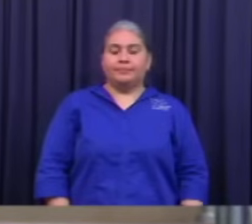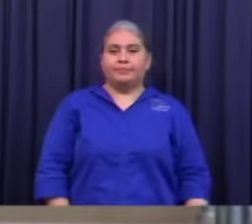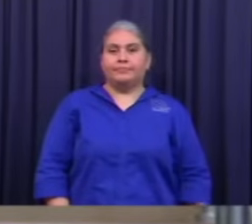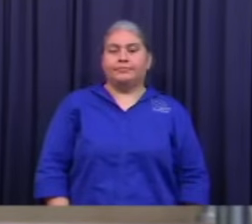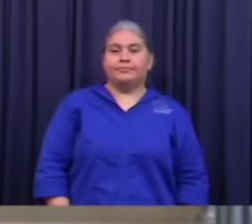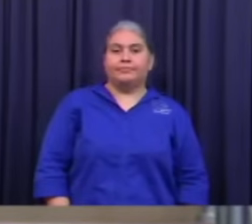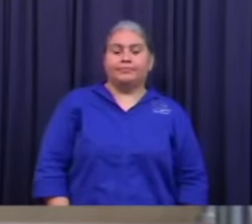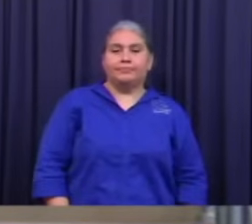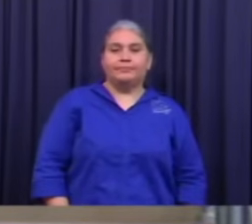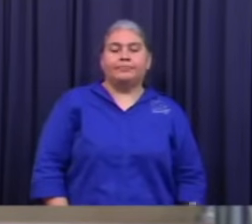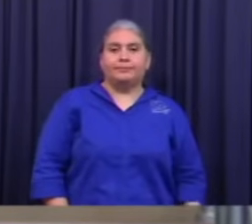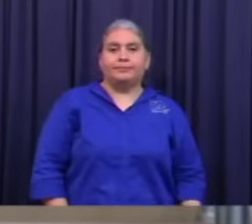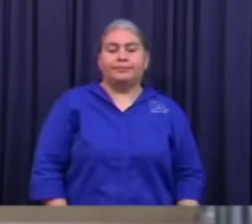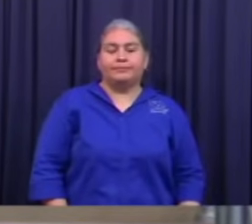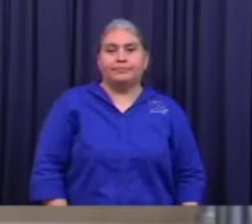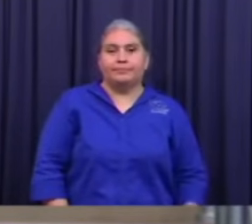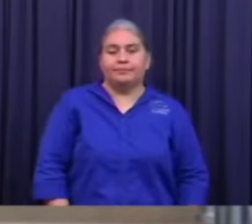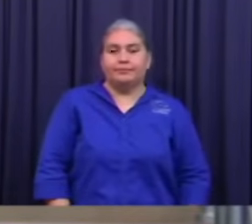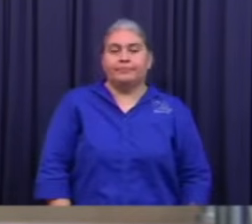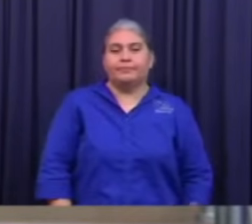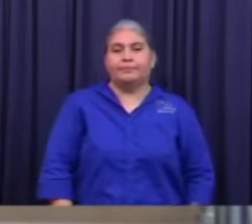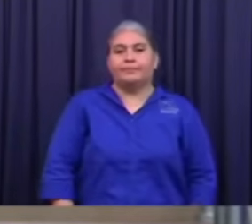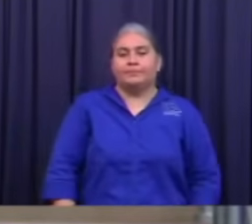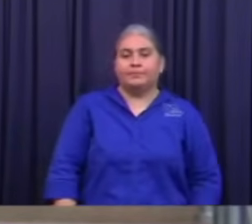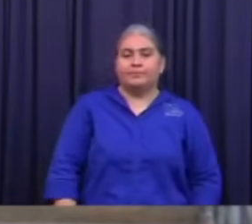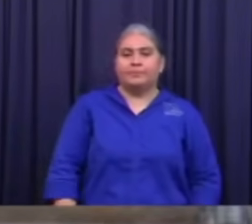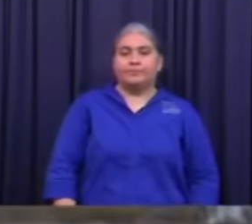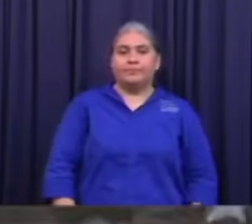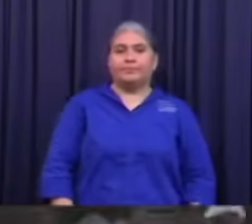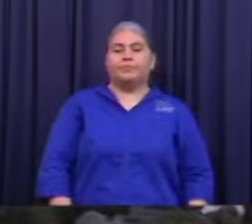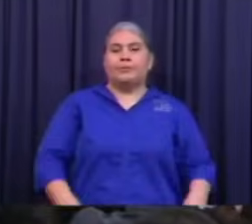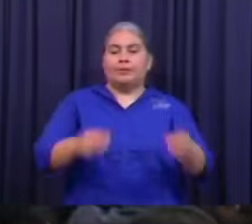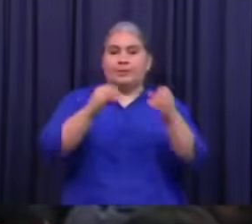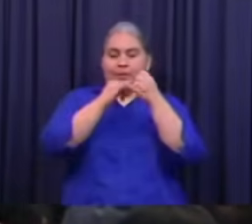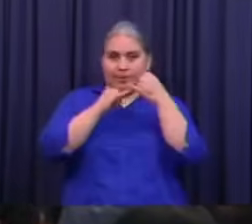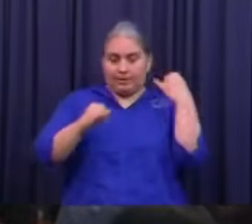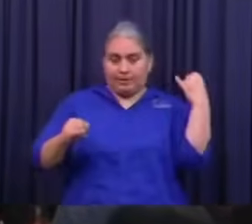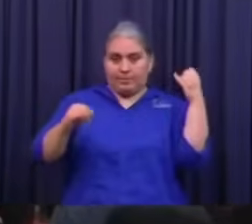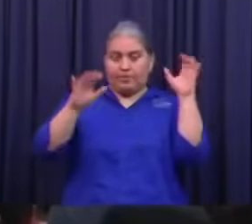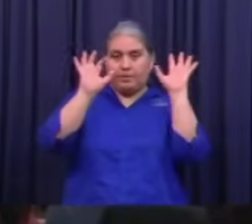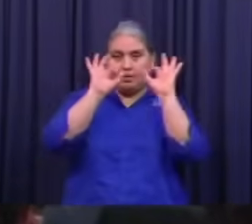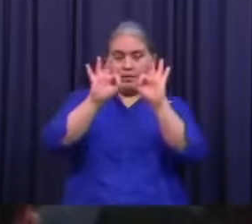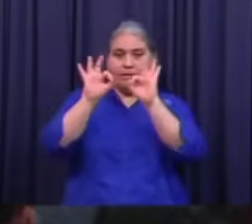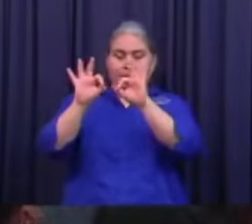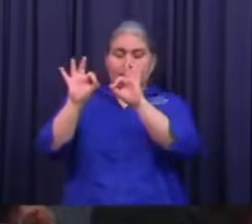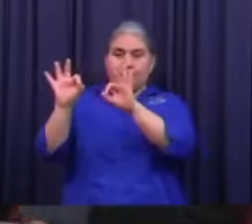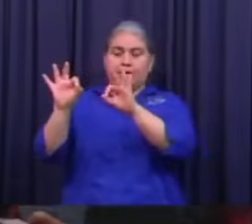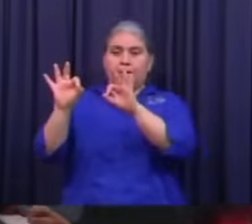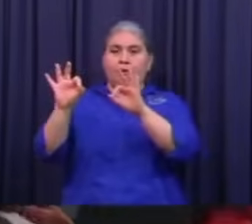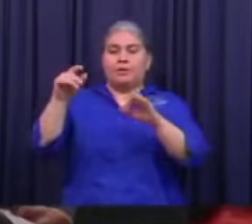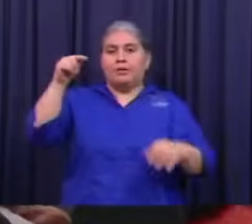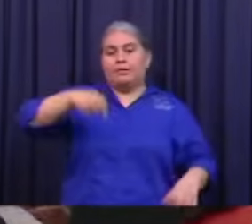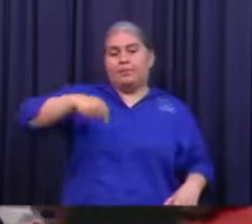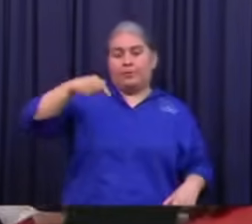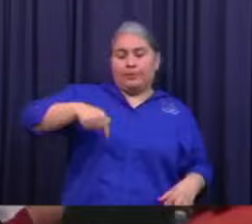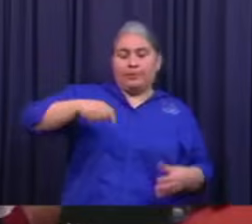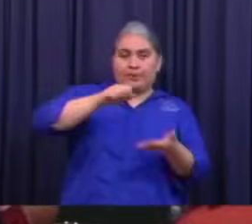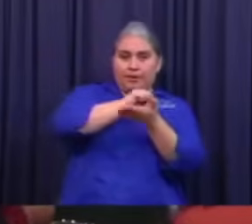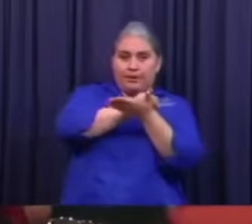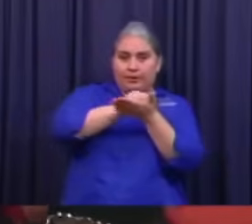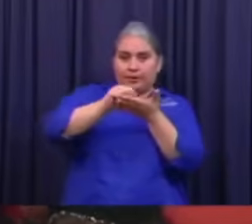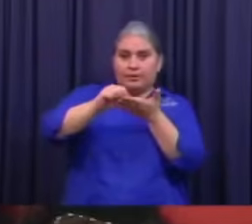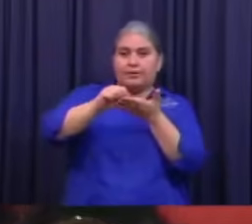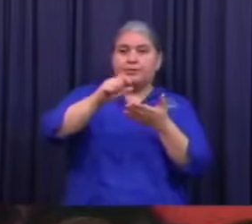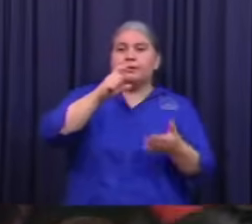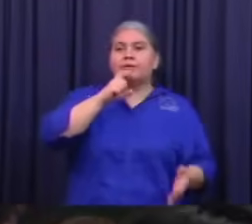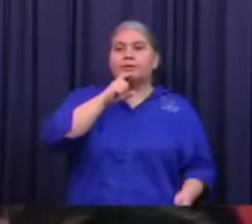Atrapado vamos a a dejar acá y Déjenme el privilegio de administrarle La Santa Cena Póngase de pie por favor mis